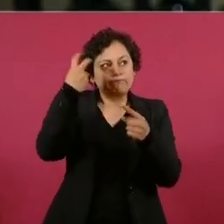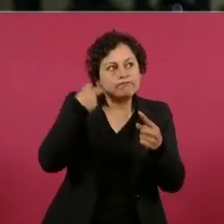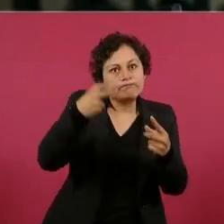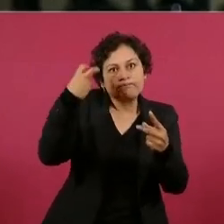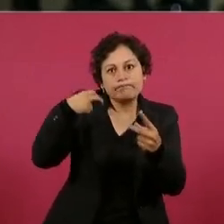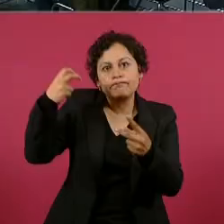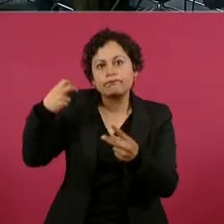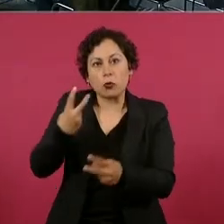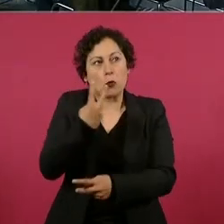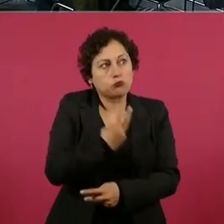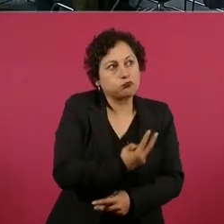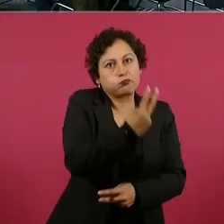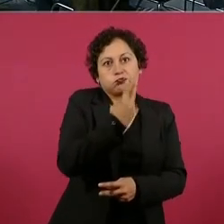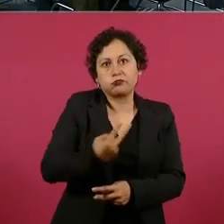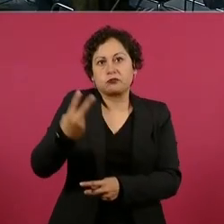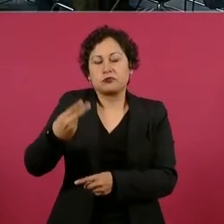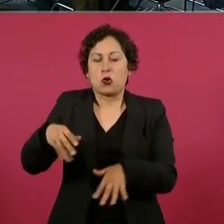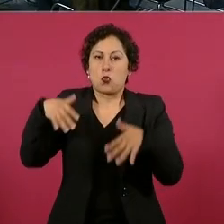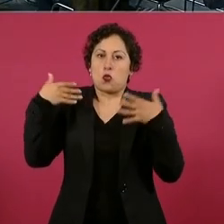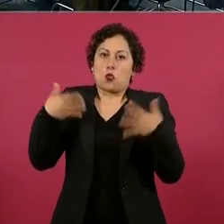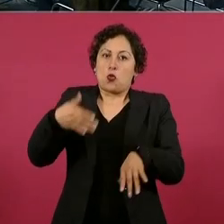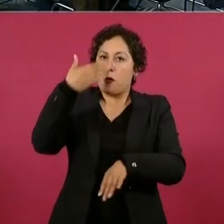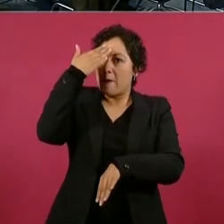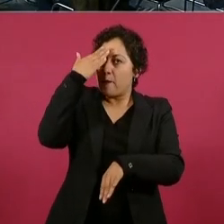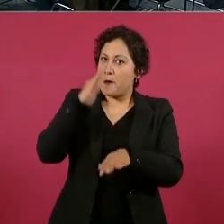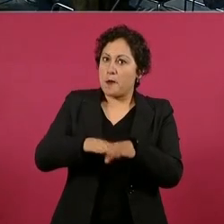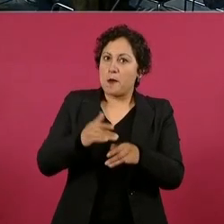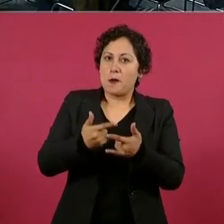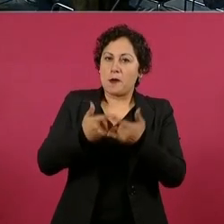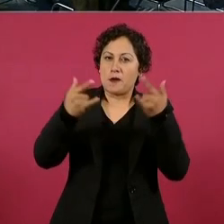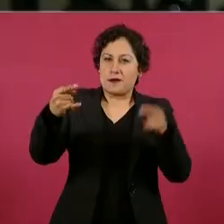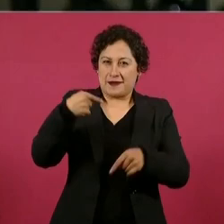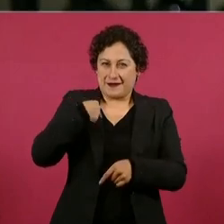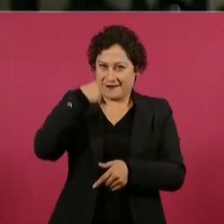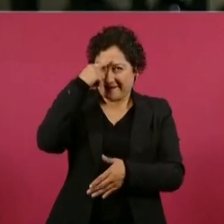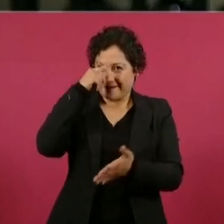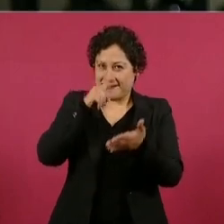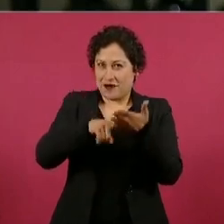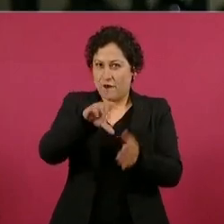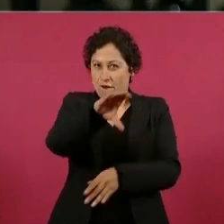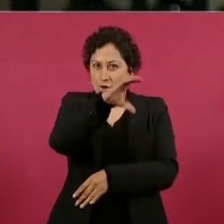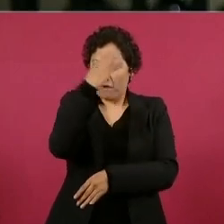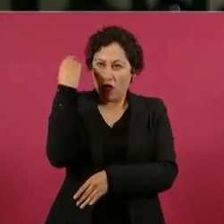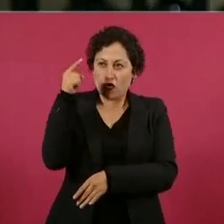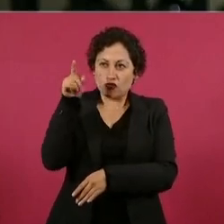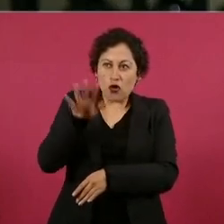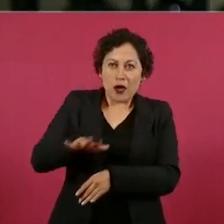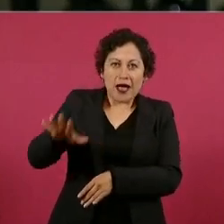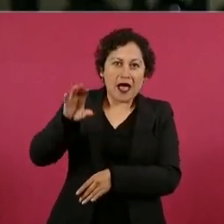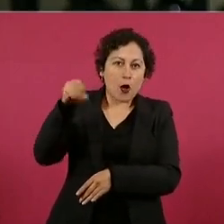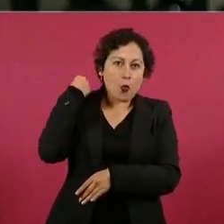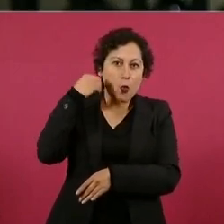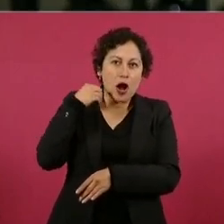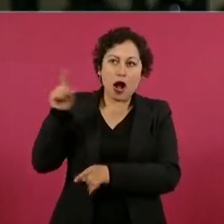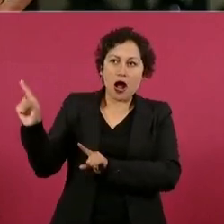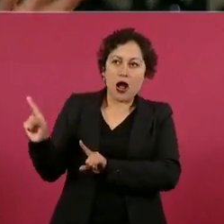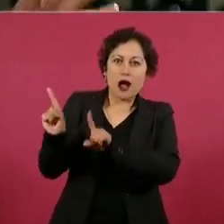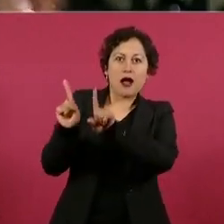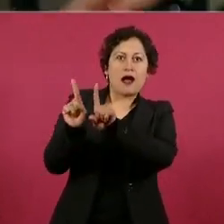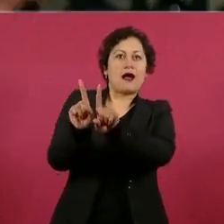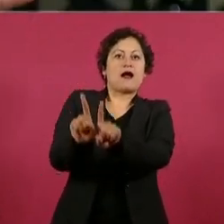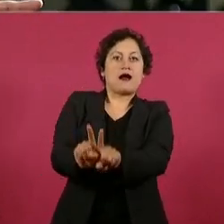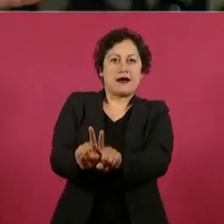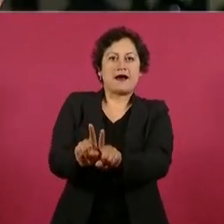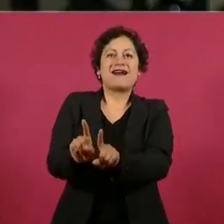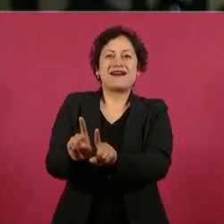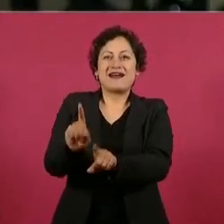mucho la atención, hay una foto de una gira de Oaxaca histórica, verdaderamente, un fotógrafo de presidencia la tomó, que